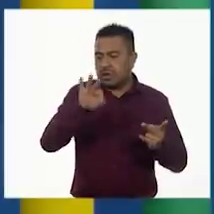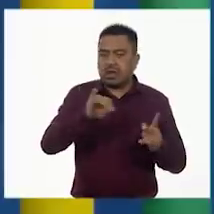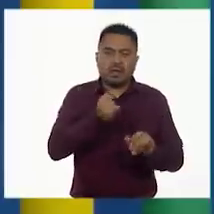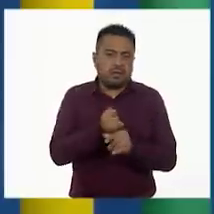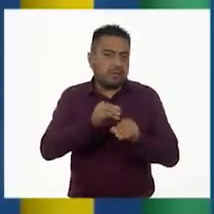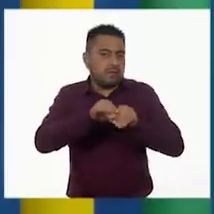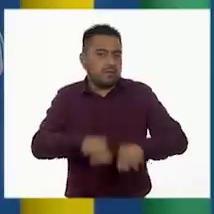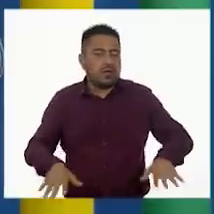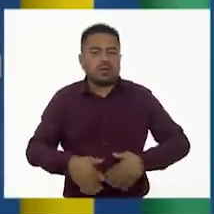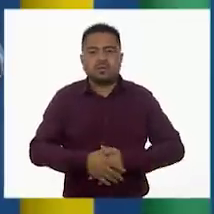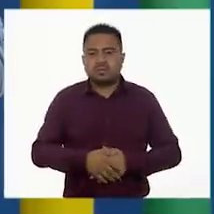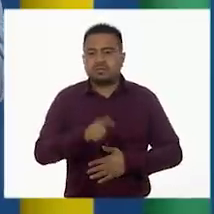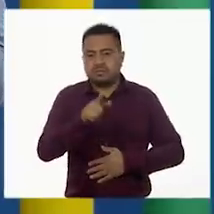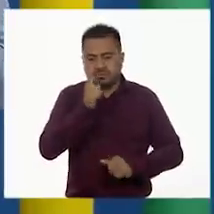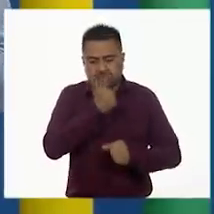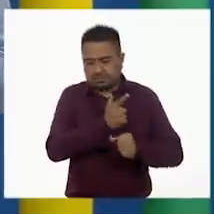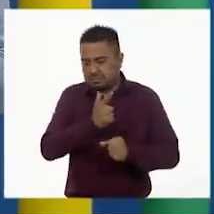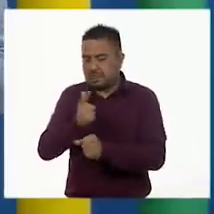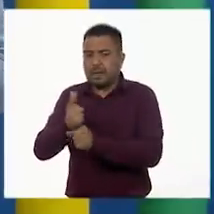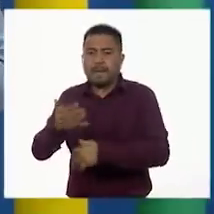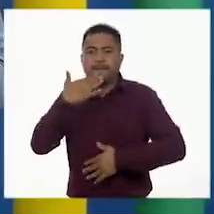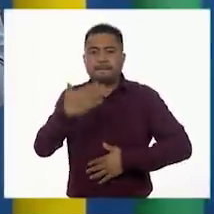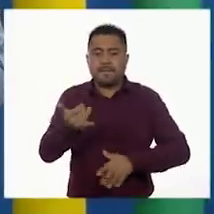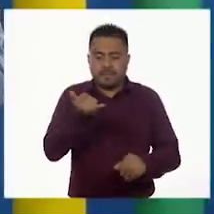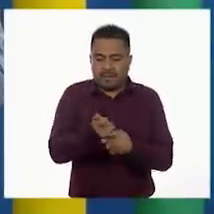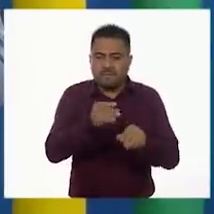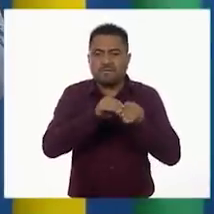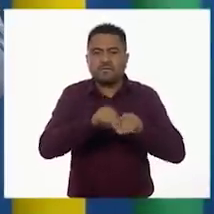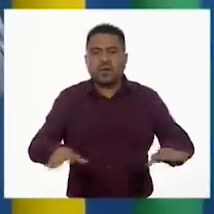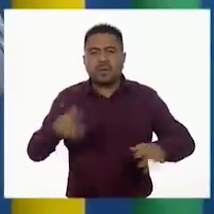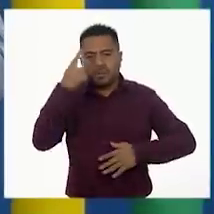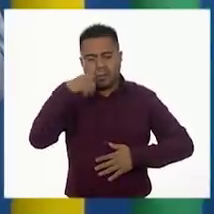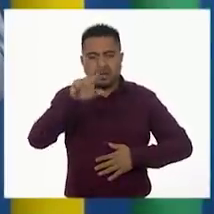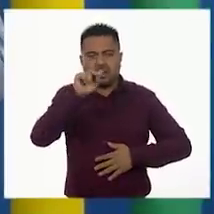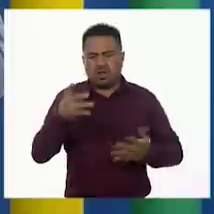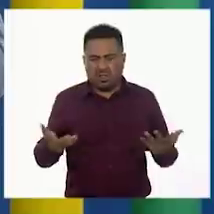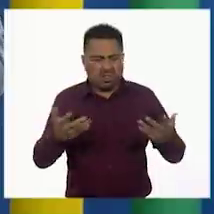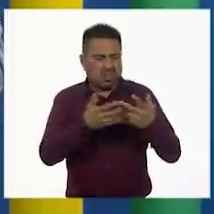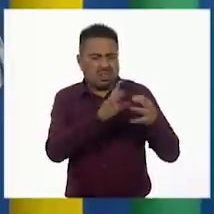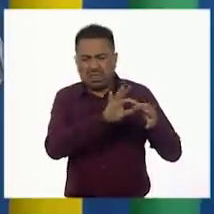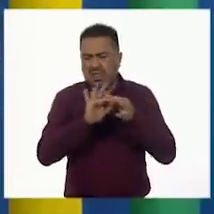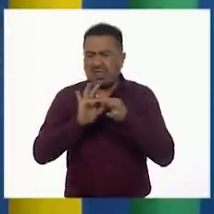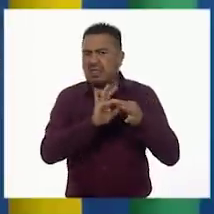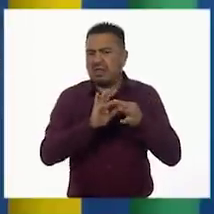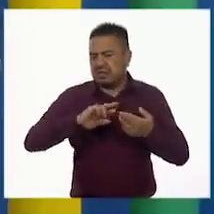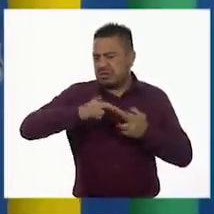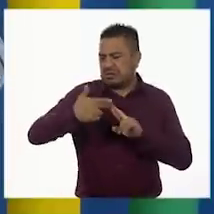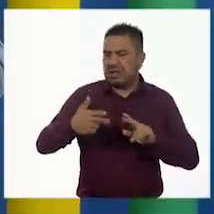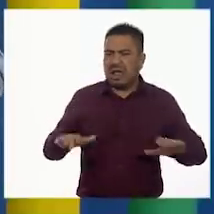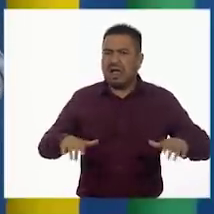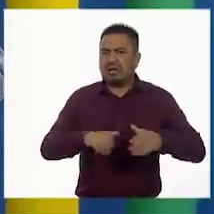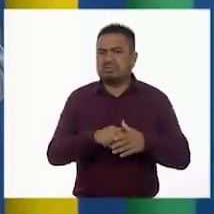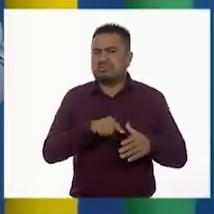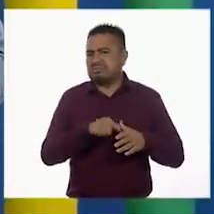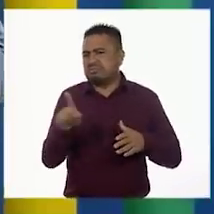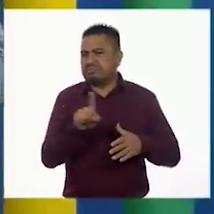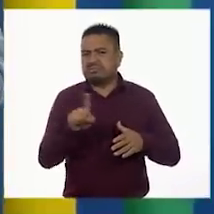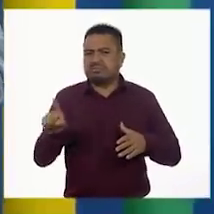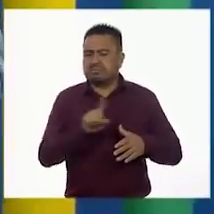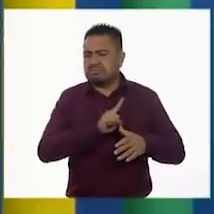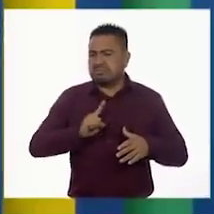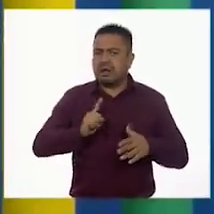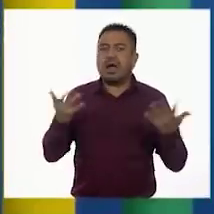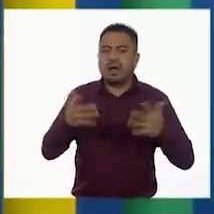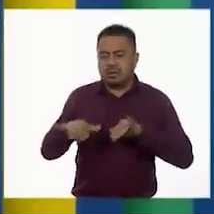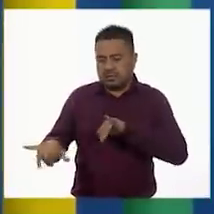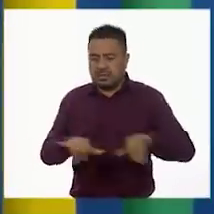información. Identificar muy bien la información para no mezclar datos que no se relacionen entre sí. Elaborar